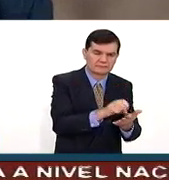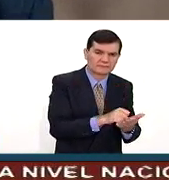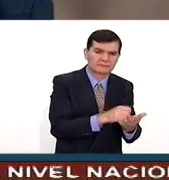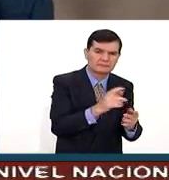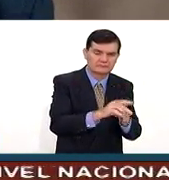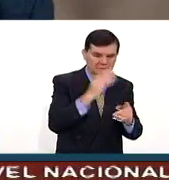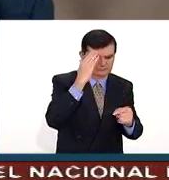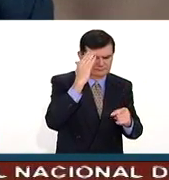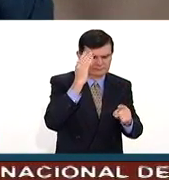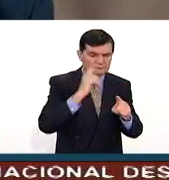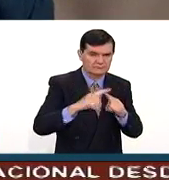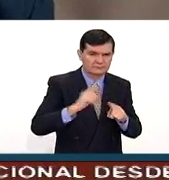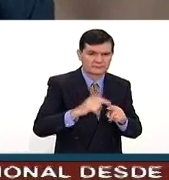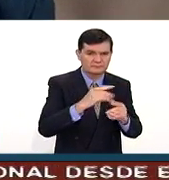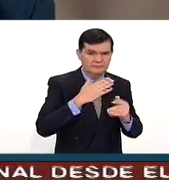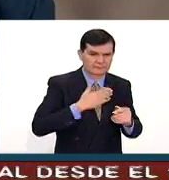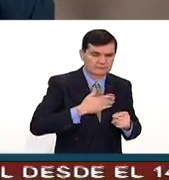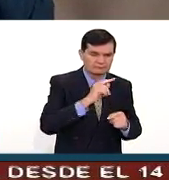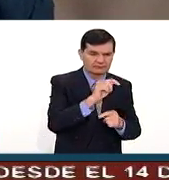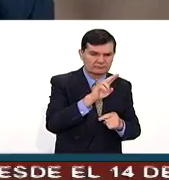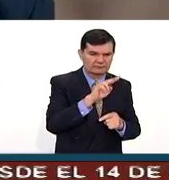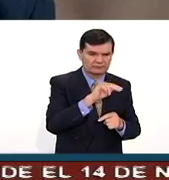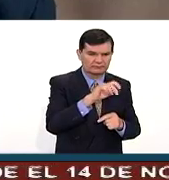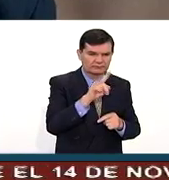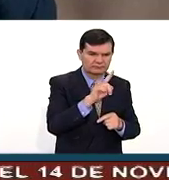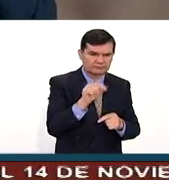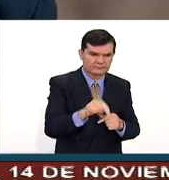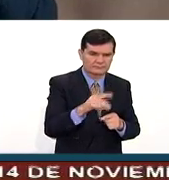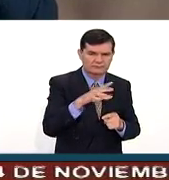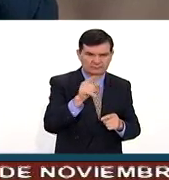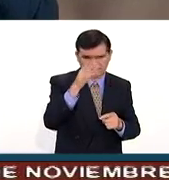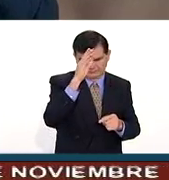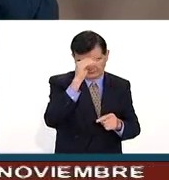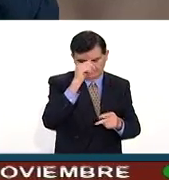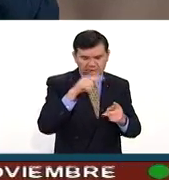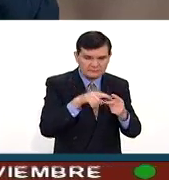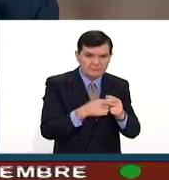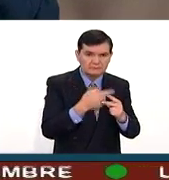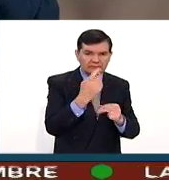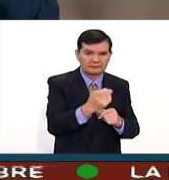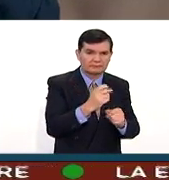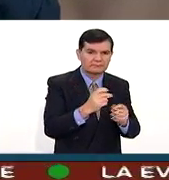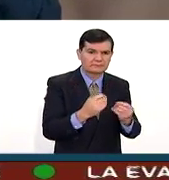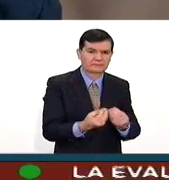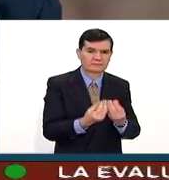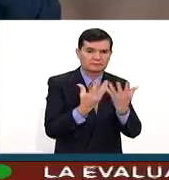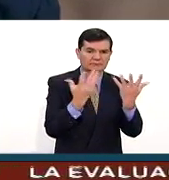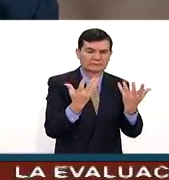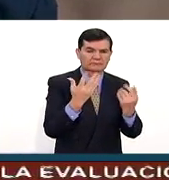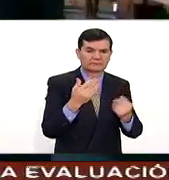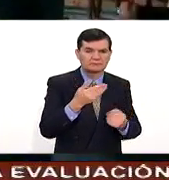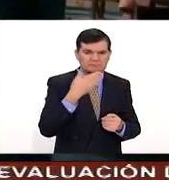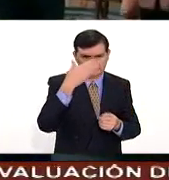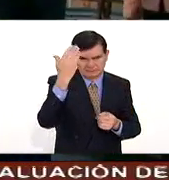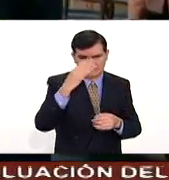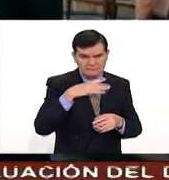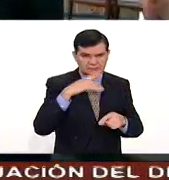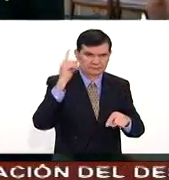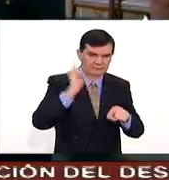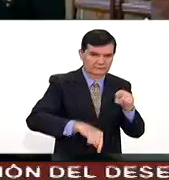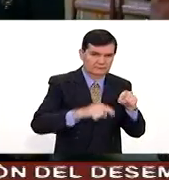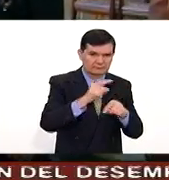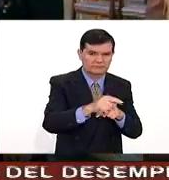encabezó todo un proceso democrático en Túnez. Hay que acordarnos que ahí comenzó la primavera árabe que tiró a un